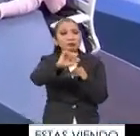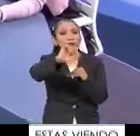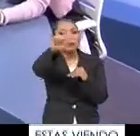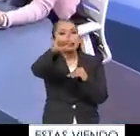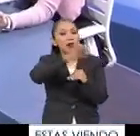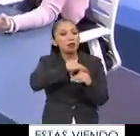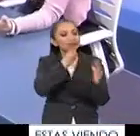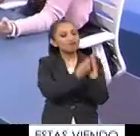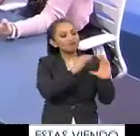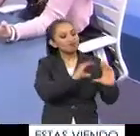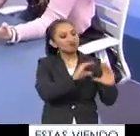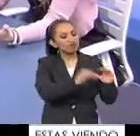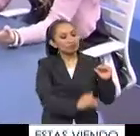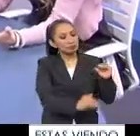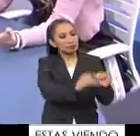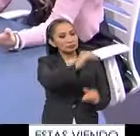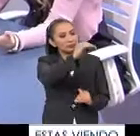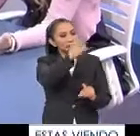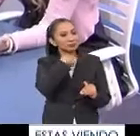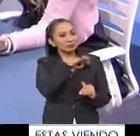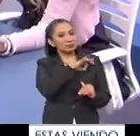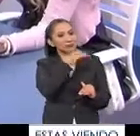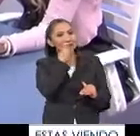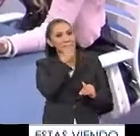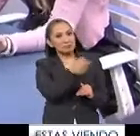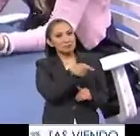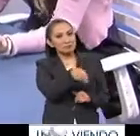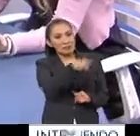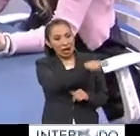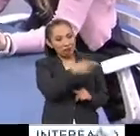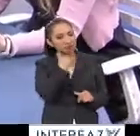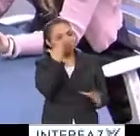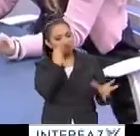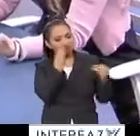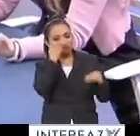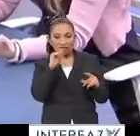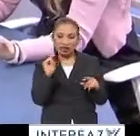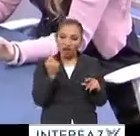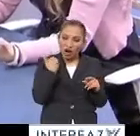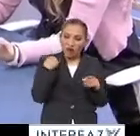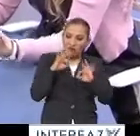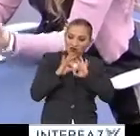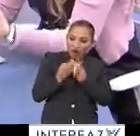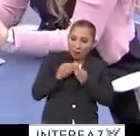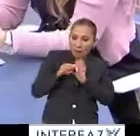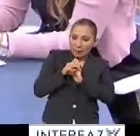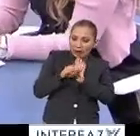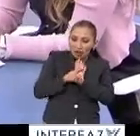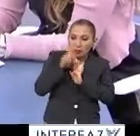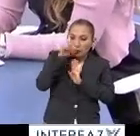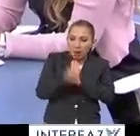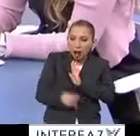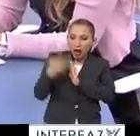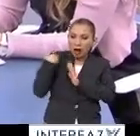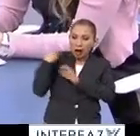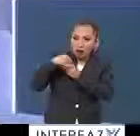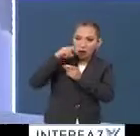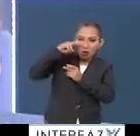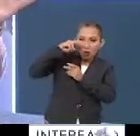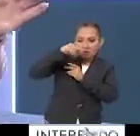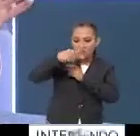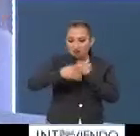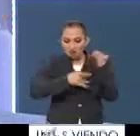profesionales capaces, ¿no?, de tener todas las herramientas teóricas y metodológicas para poder incorporar esta